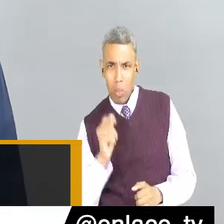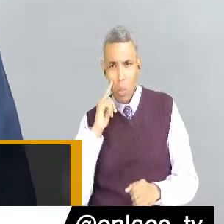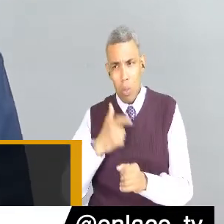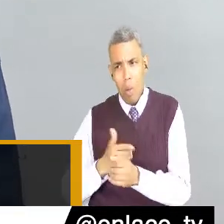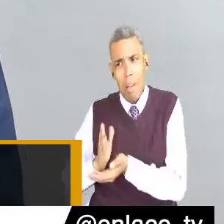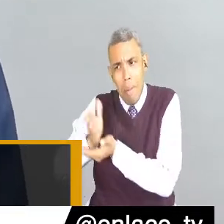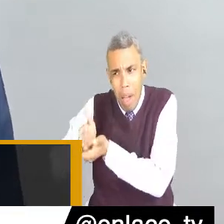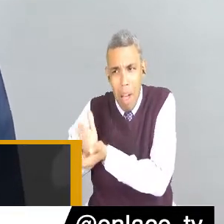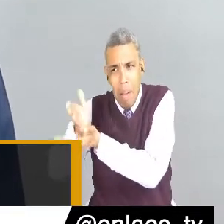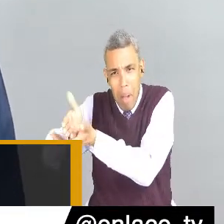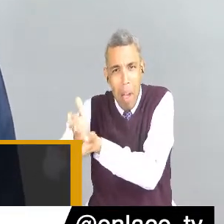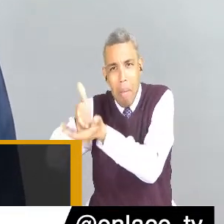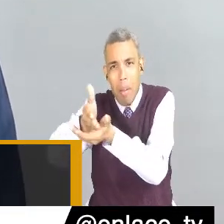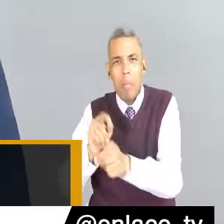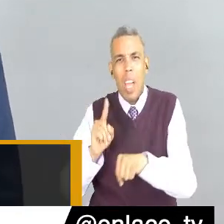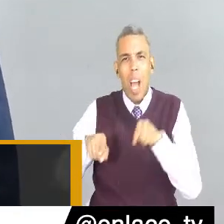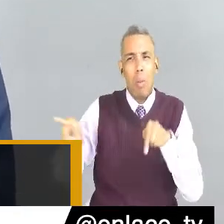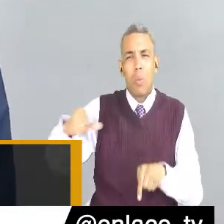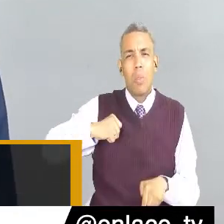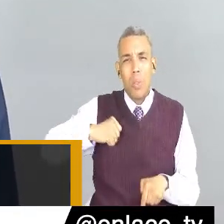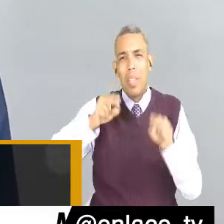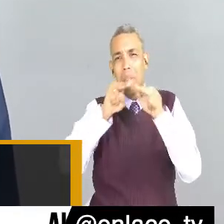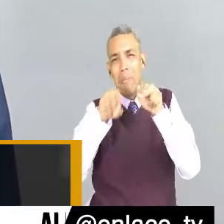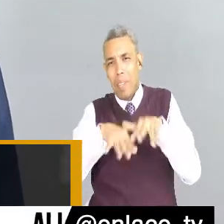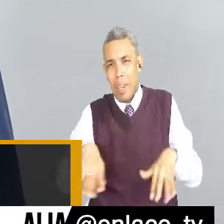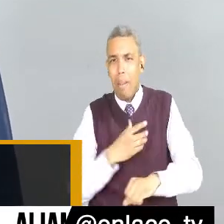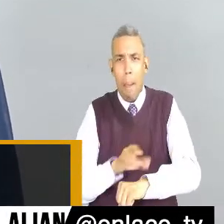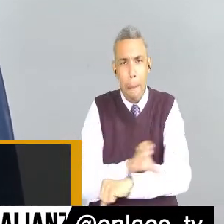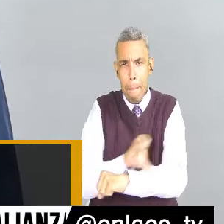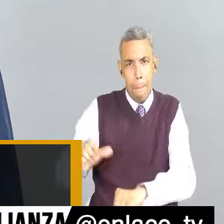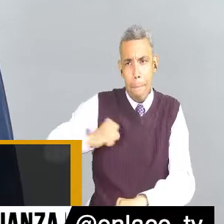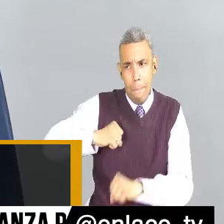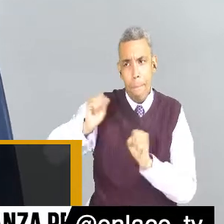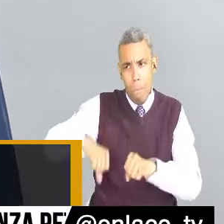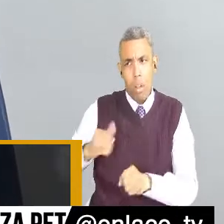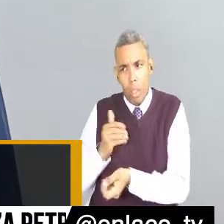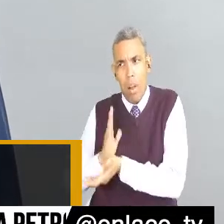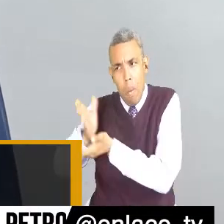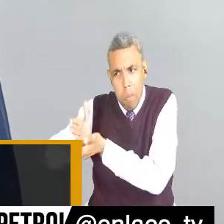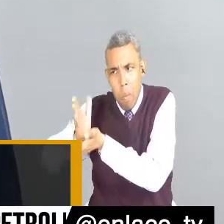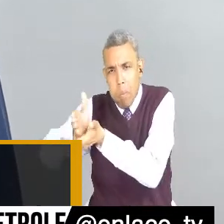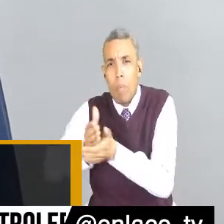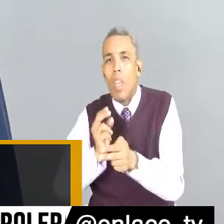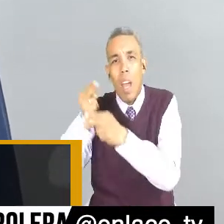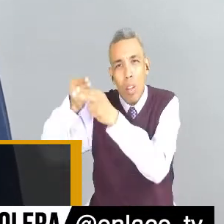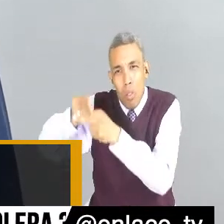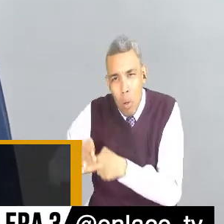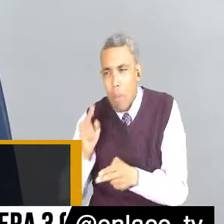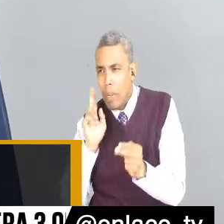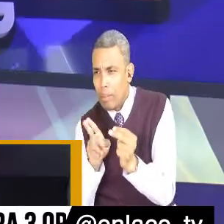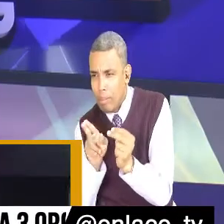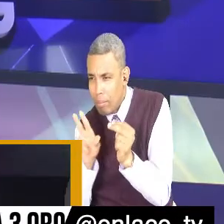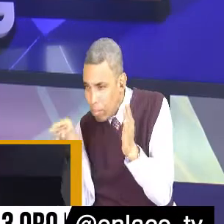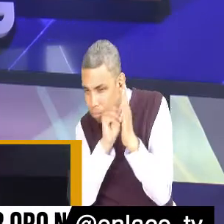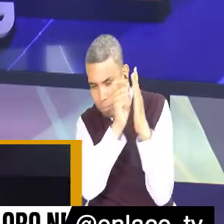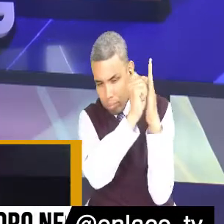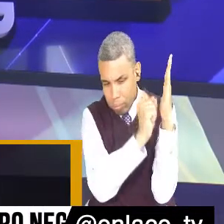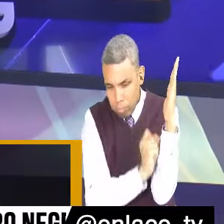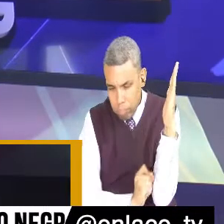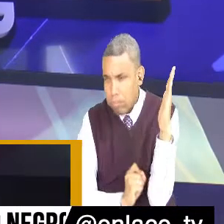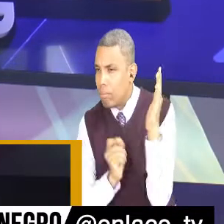inscripción. Nosotros iríamos a hacer acompañamiento para que cada una de estas personas puedan postular su nombre en este gran proyecto. Después de agosto,